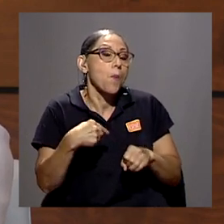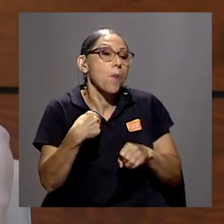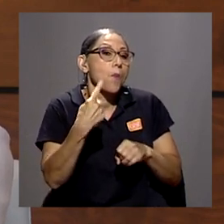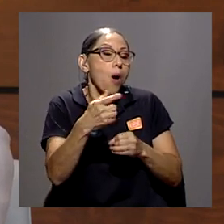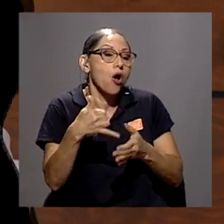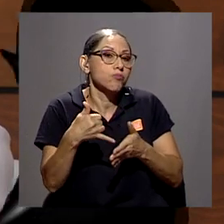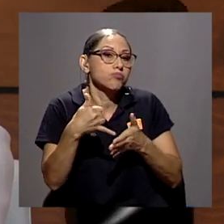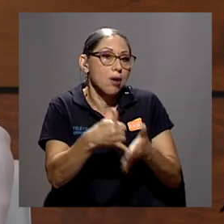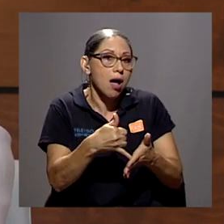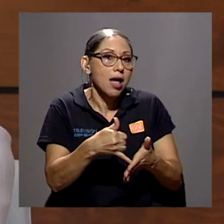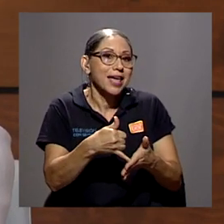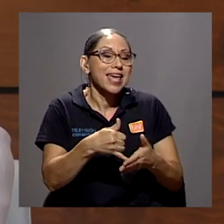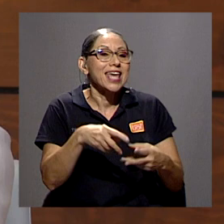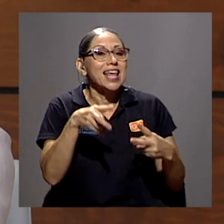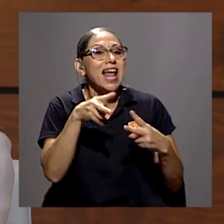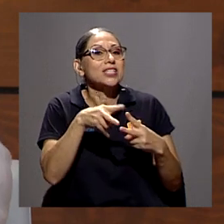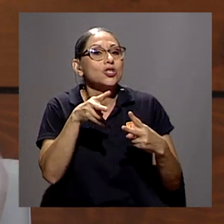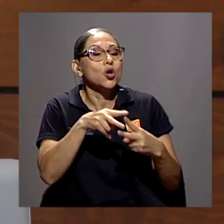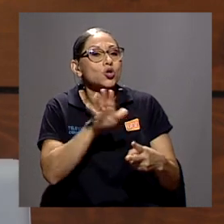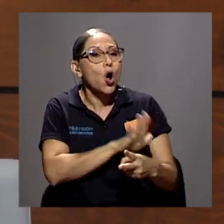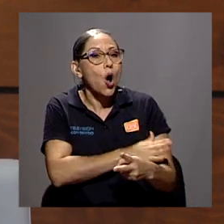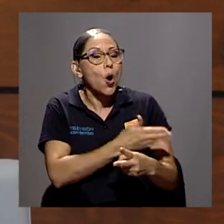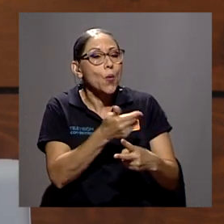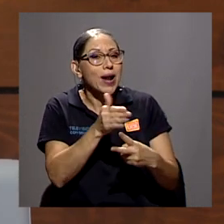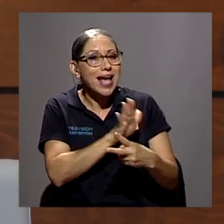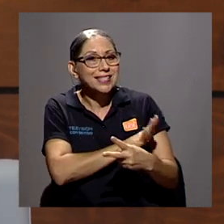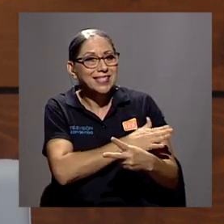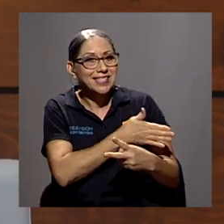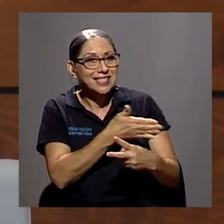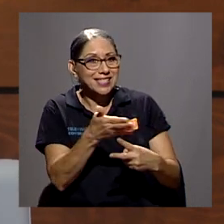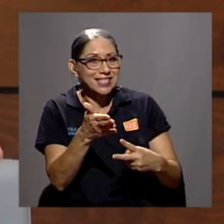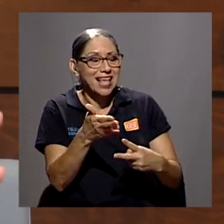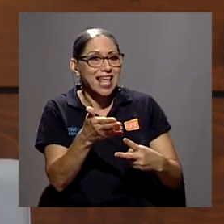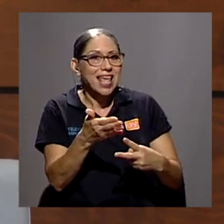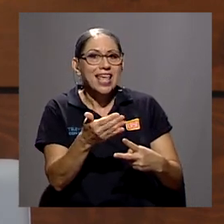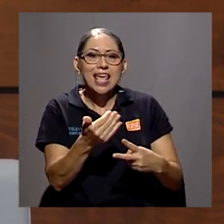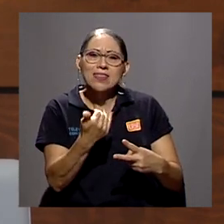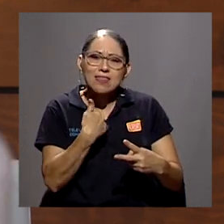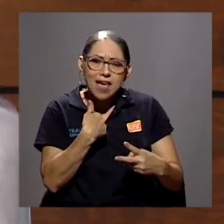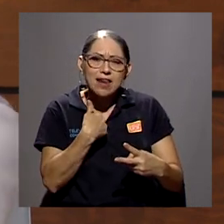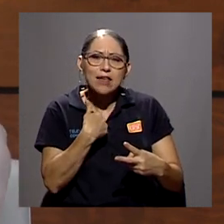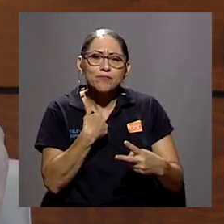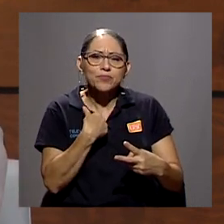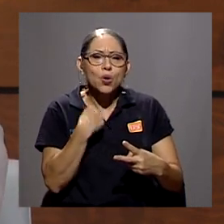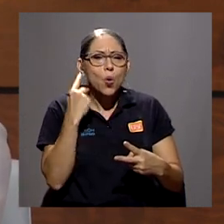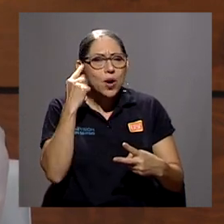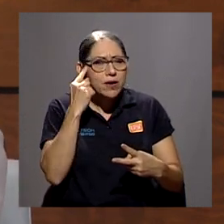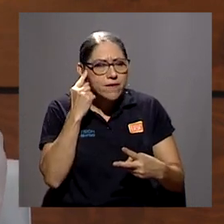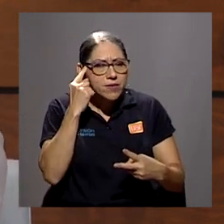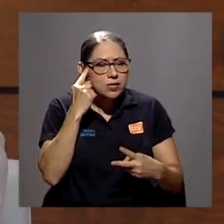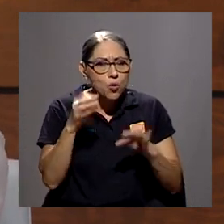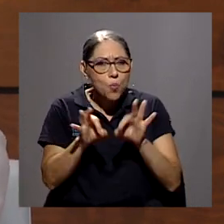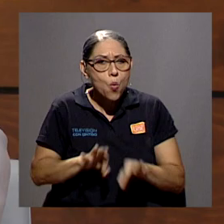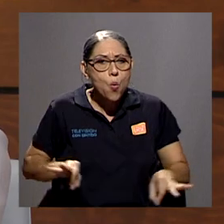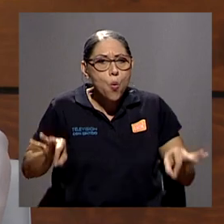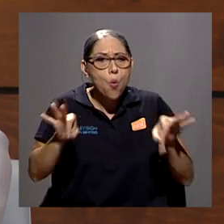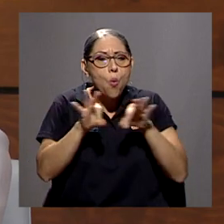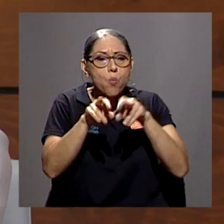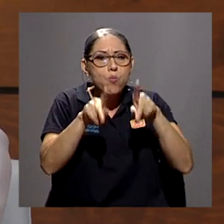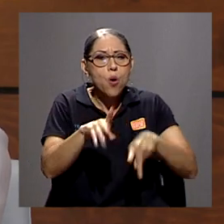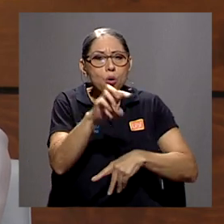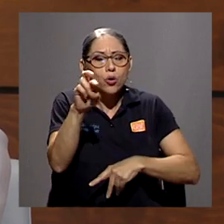que tienen desde los álbumes una reflexión muy importante para toda la ciudadanía